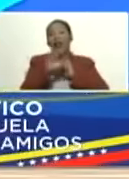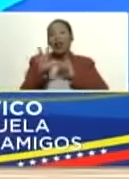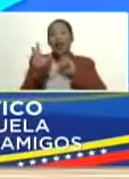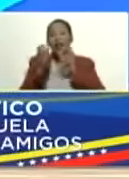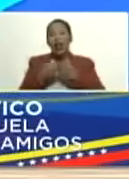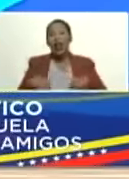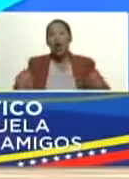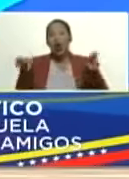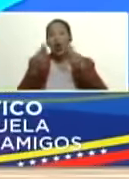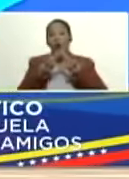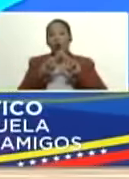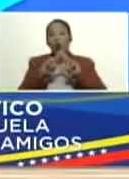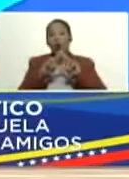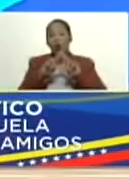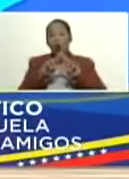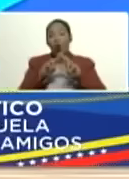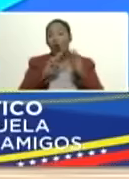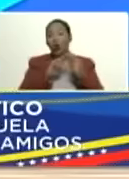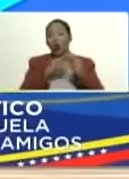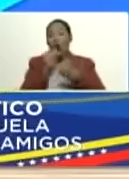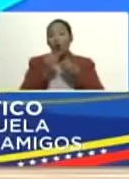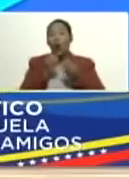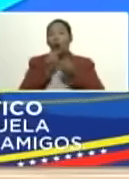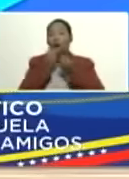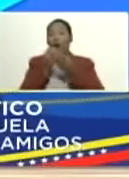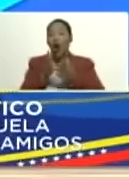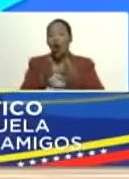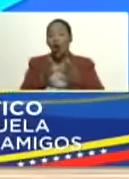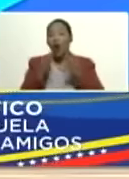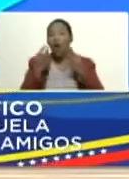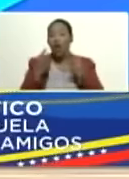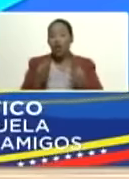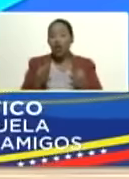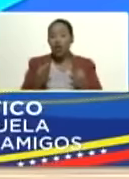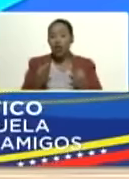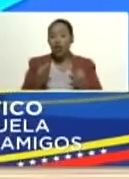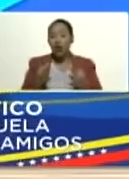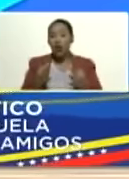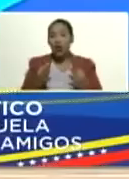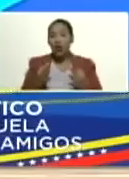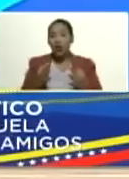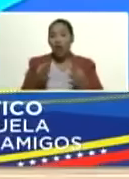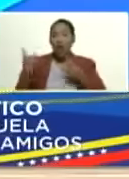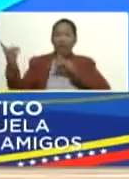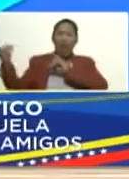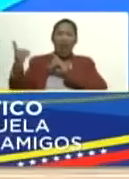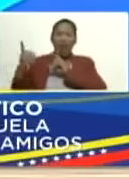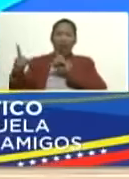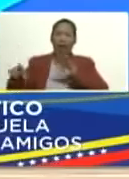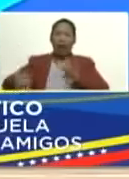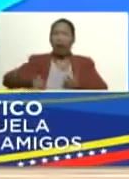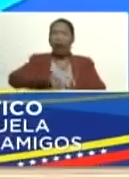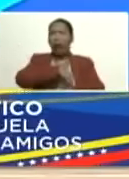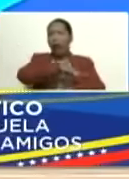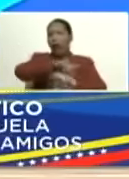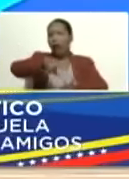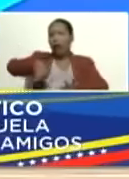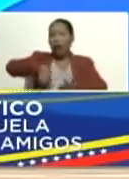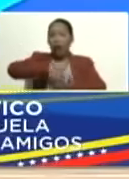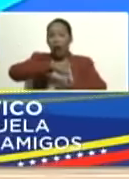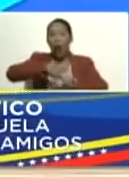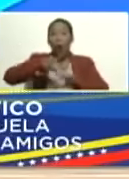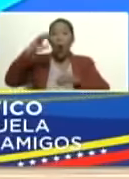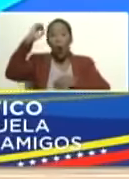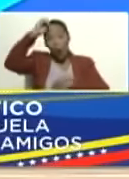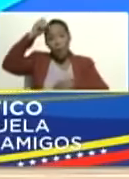Unidas, conocido como el de los buenos oficios. Y luego de un debate largo en la opinión pública